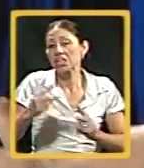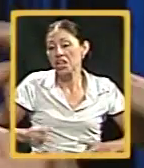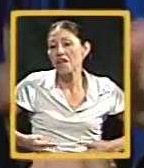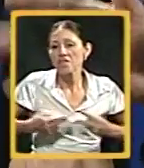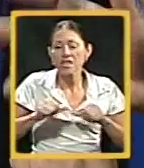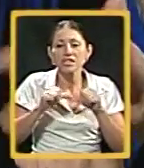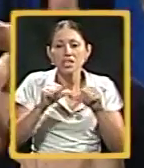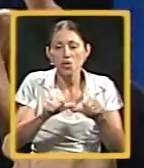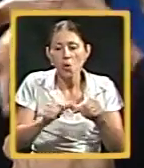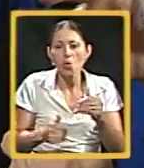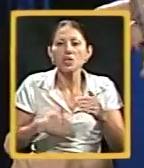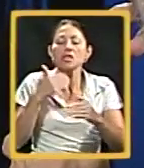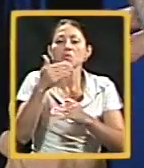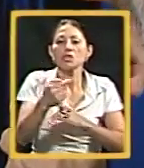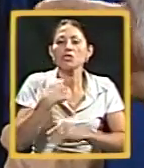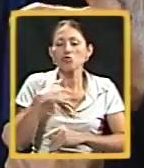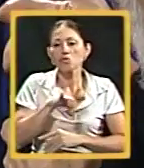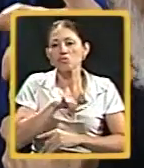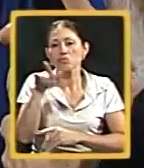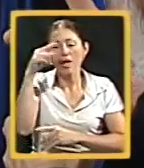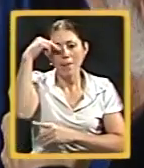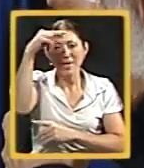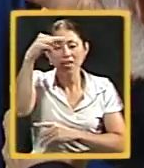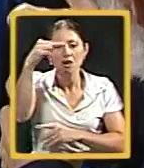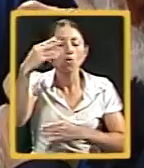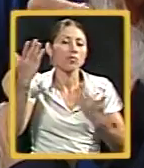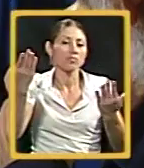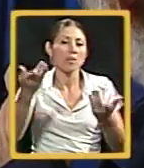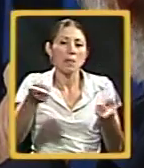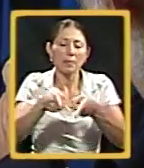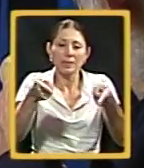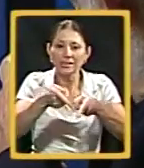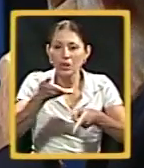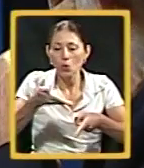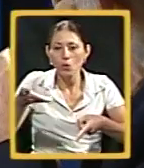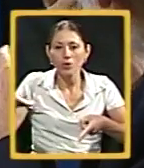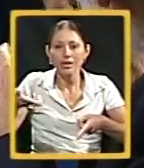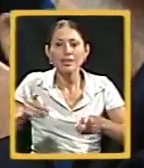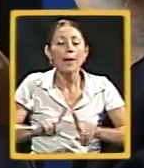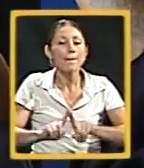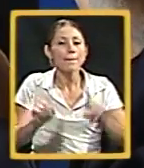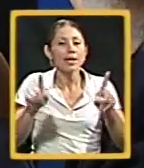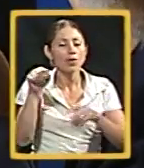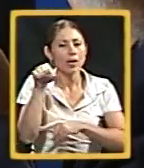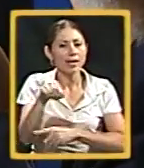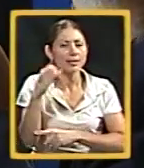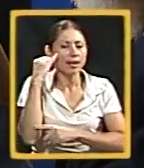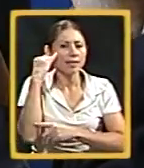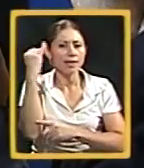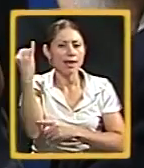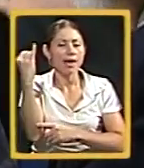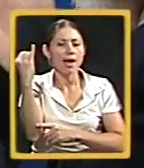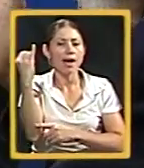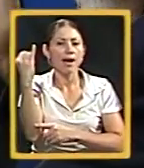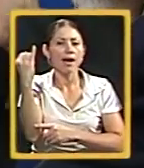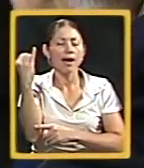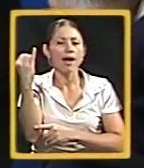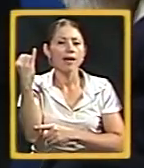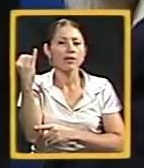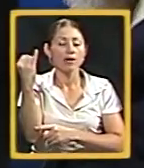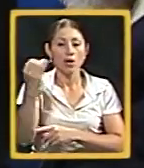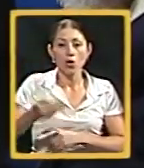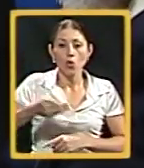para México y etcétera. Pero esa idea que me pareció cuando